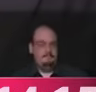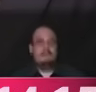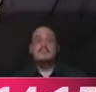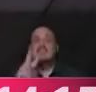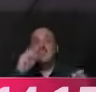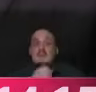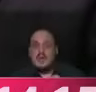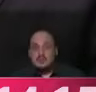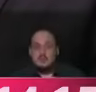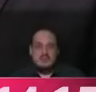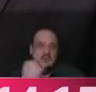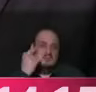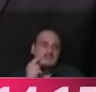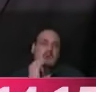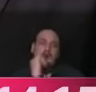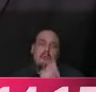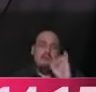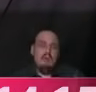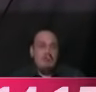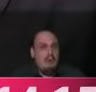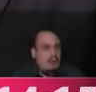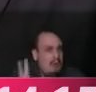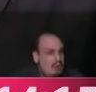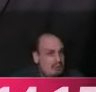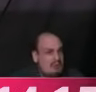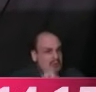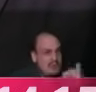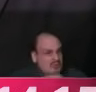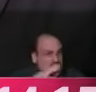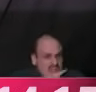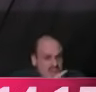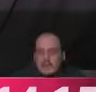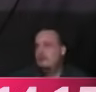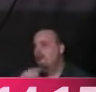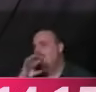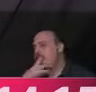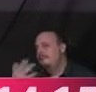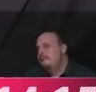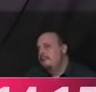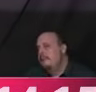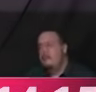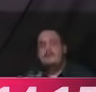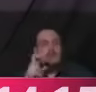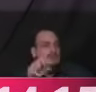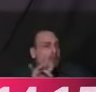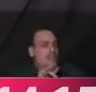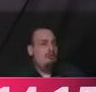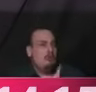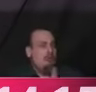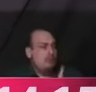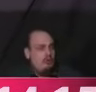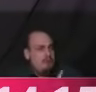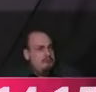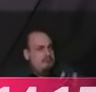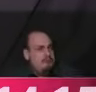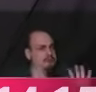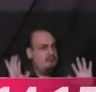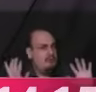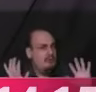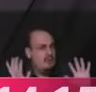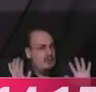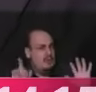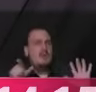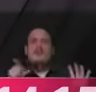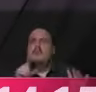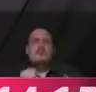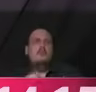Javier Milei. Por otro lado, tampoco se habló de Cristina Kirchner, que es otro talón de Aquiles para Sergio Massa. Claro. Tampoco se le mencionó mucho. Entonces, claro, queda la sensación